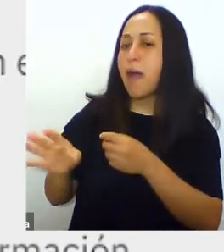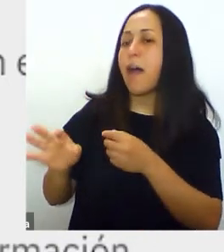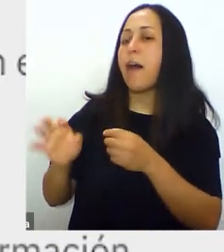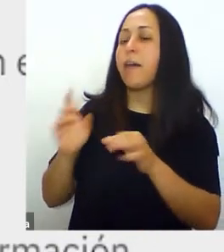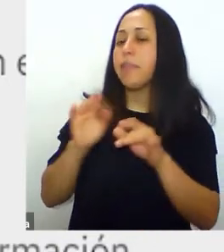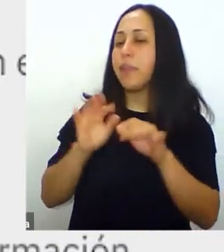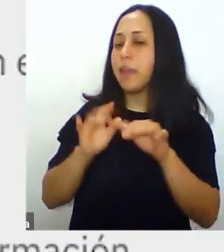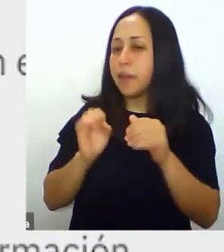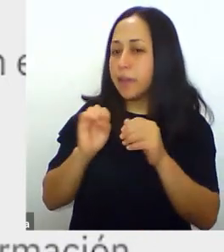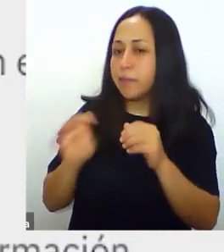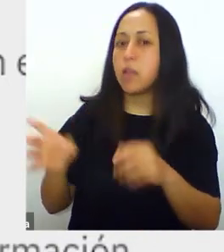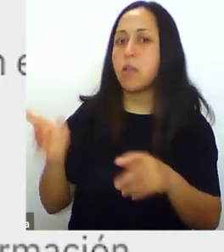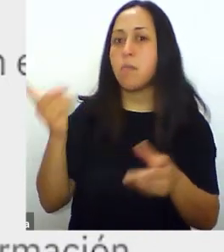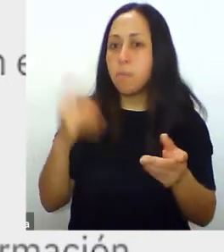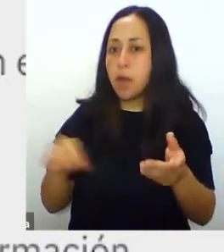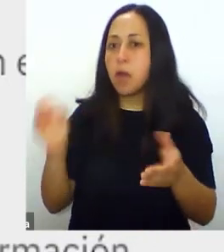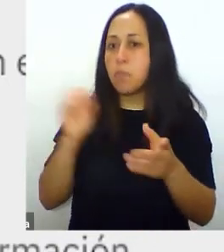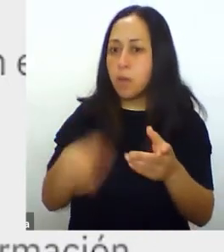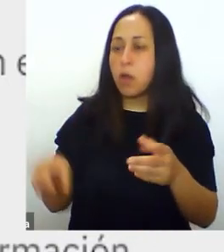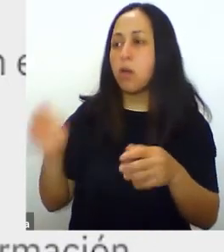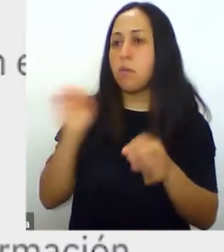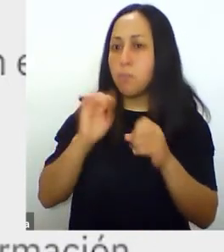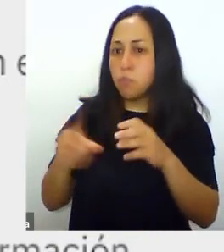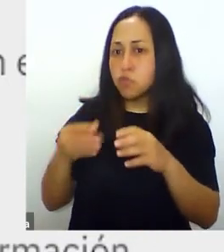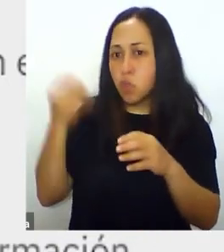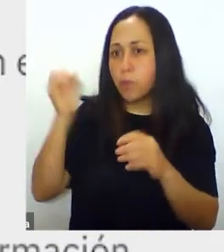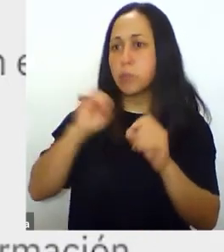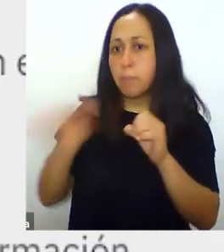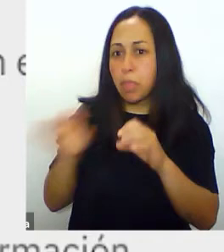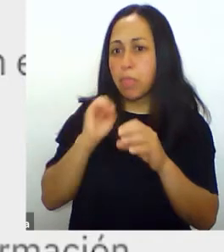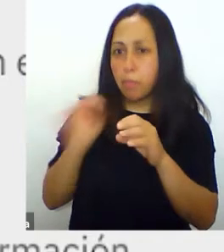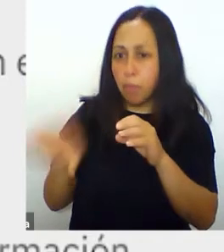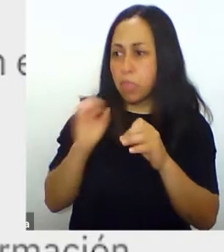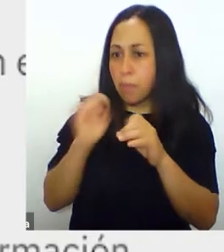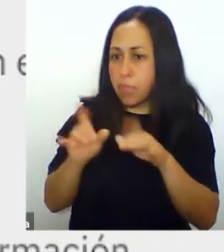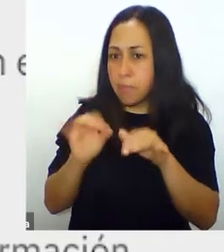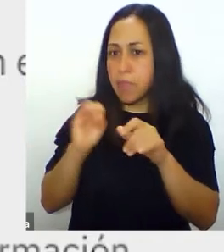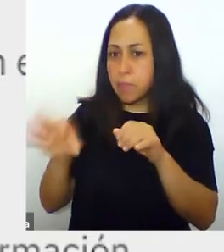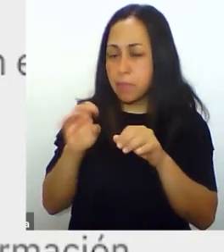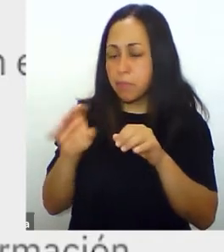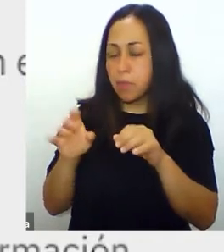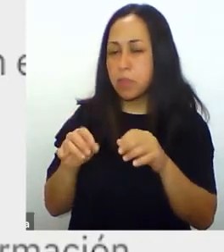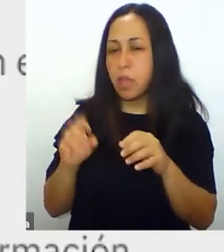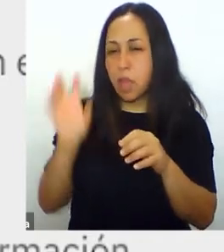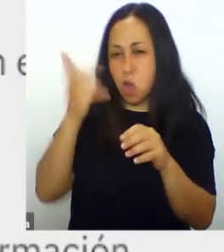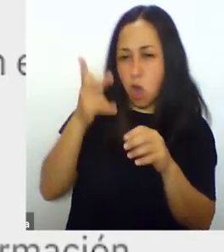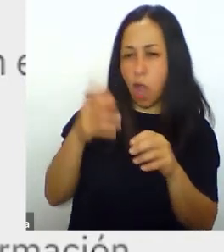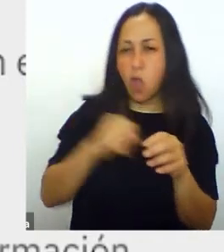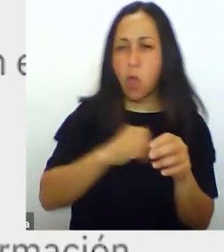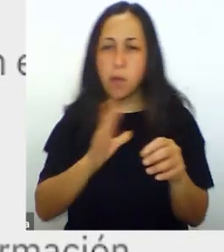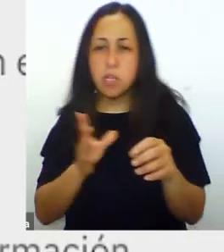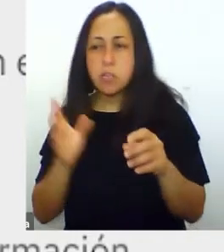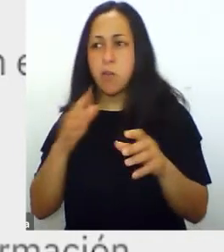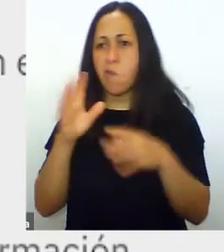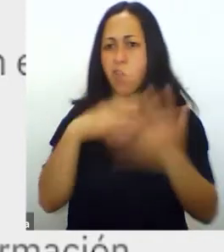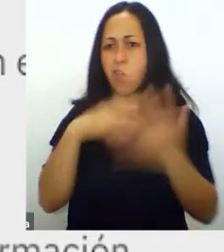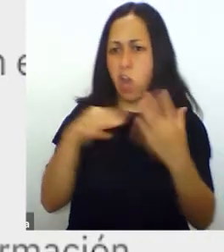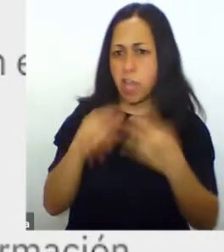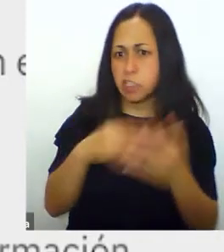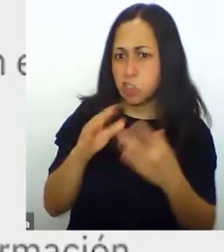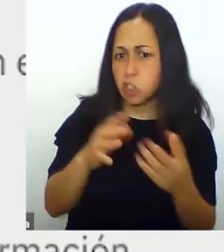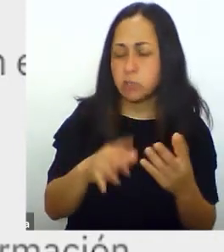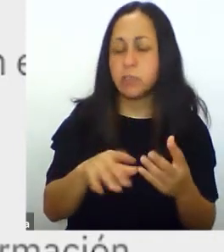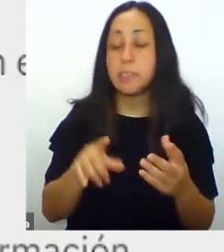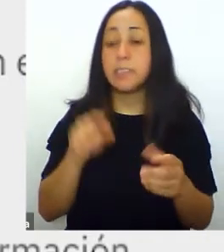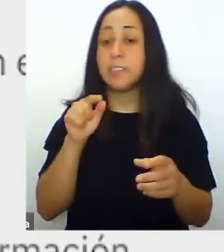empieza a escribirle cada vez más. Muchas veces parece enojado, otras amoroso, hasta que se volvió bastante violento.